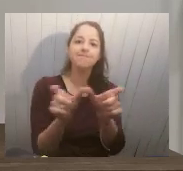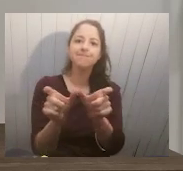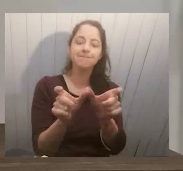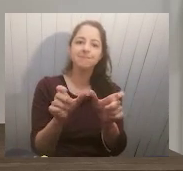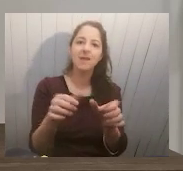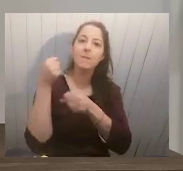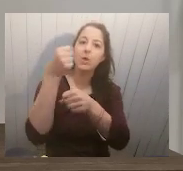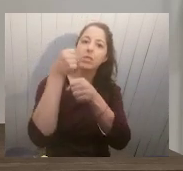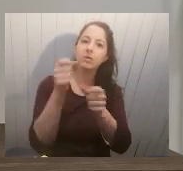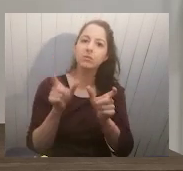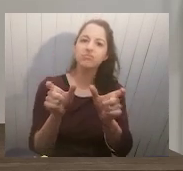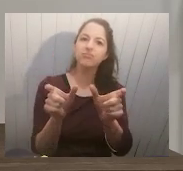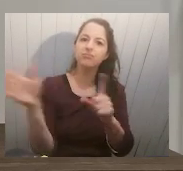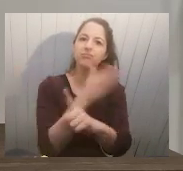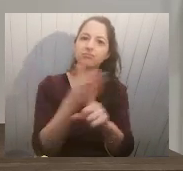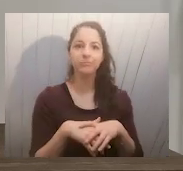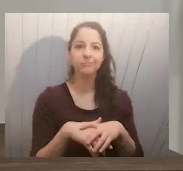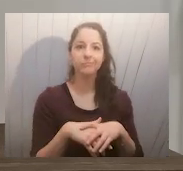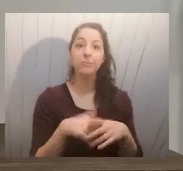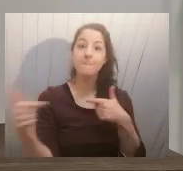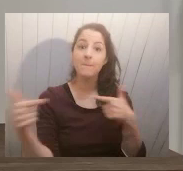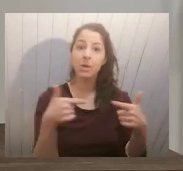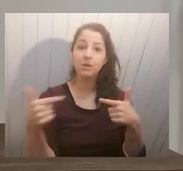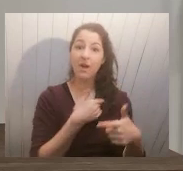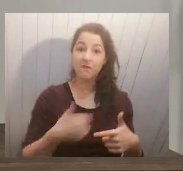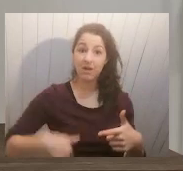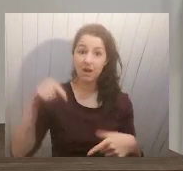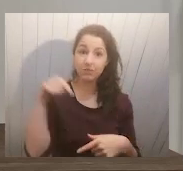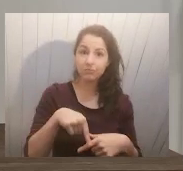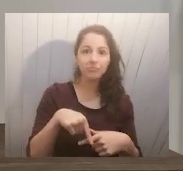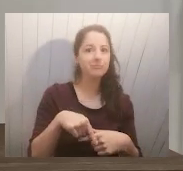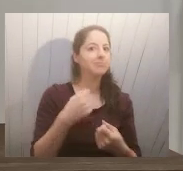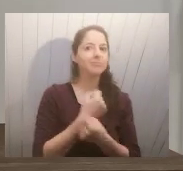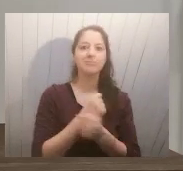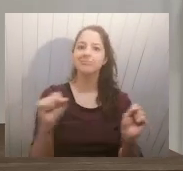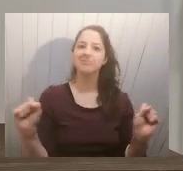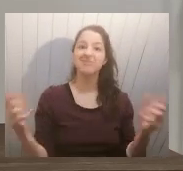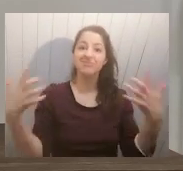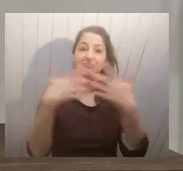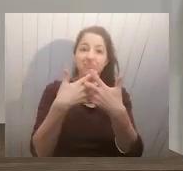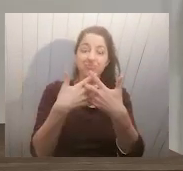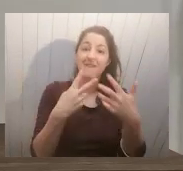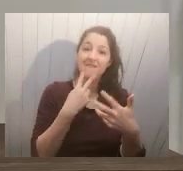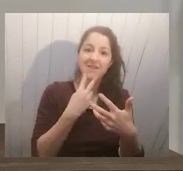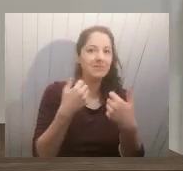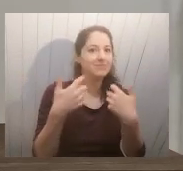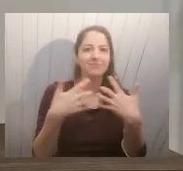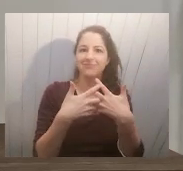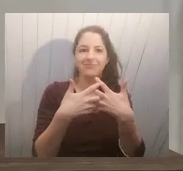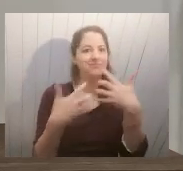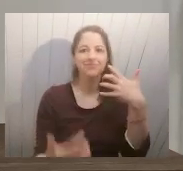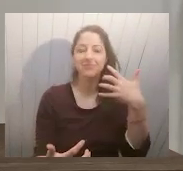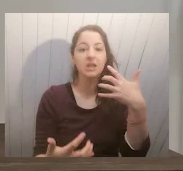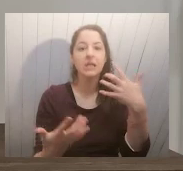Las políticas de este gobierno son incompatibles con la vida y su gobernanza es, para nosotras,